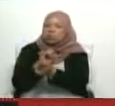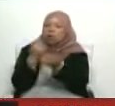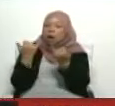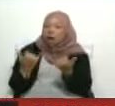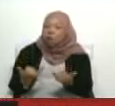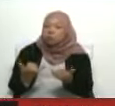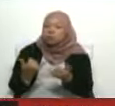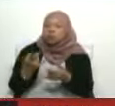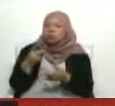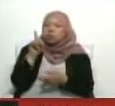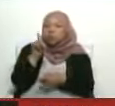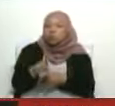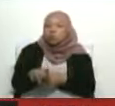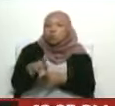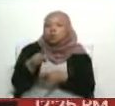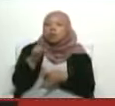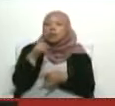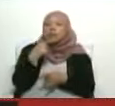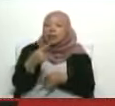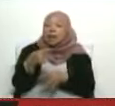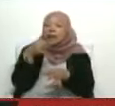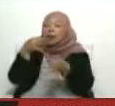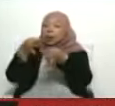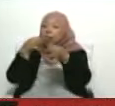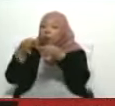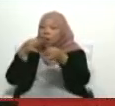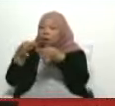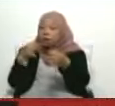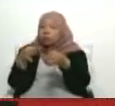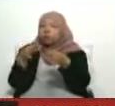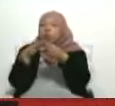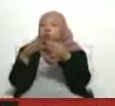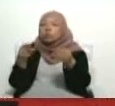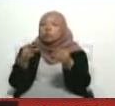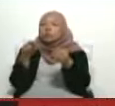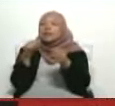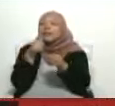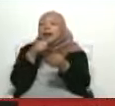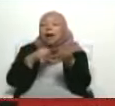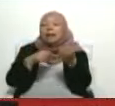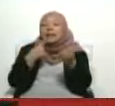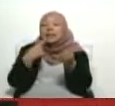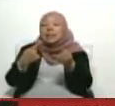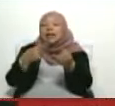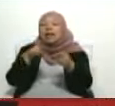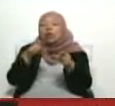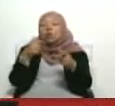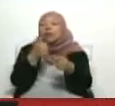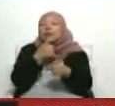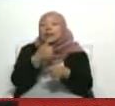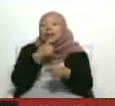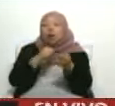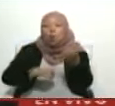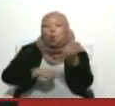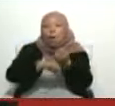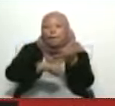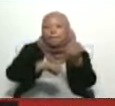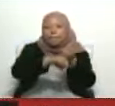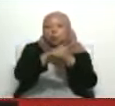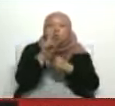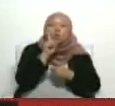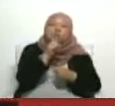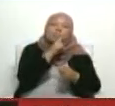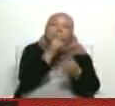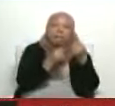procesados, aparte de convictos y confesos, han delatado a sus cómplices con nombre y con